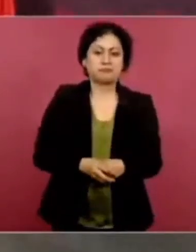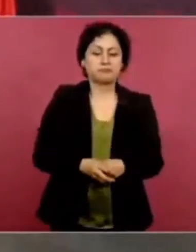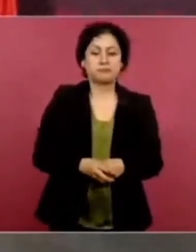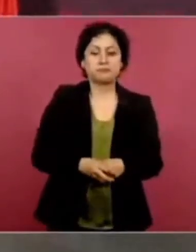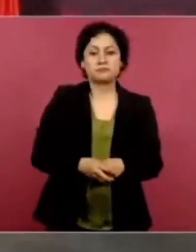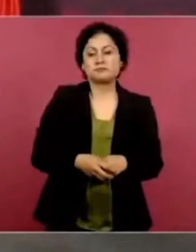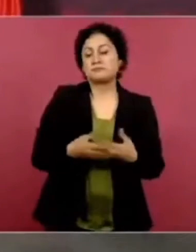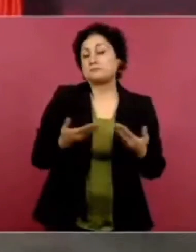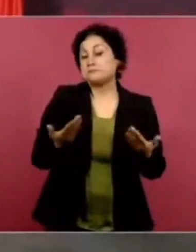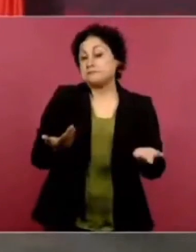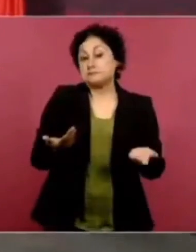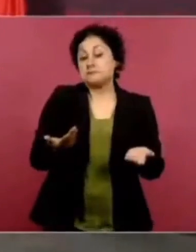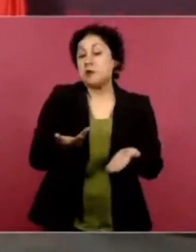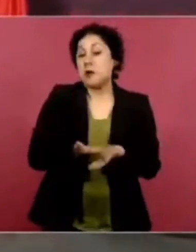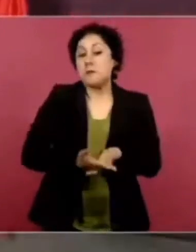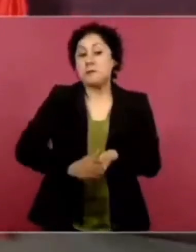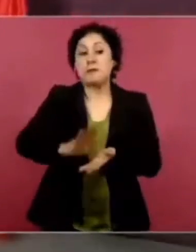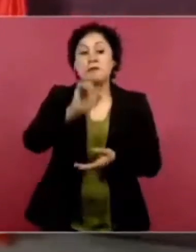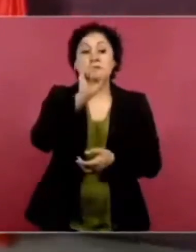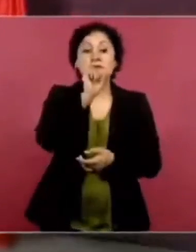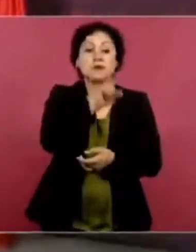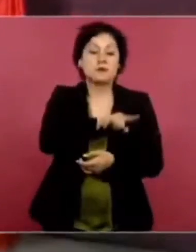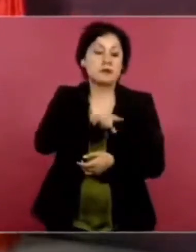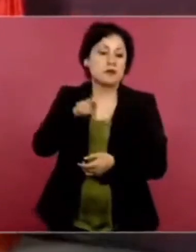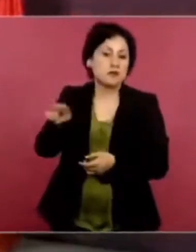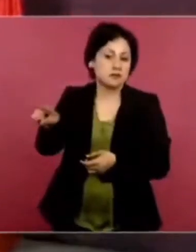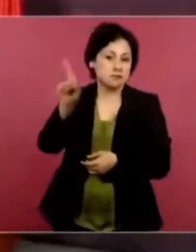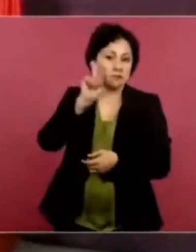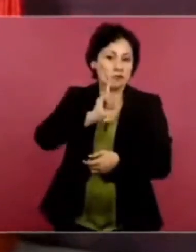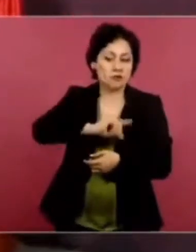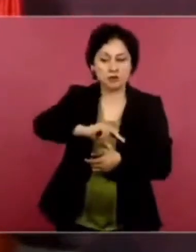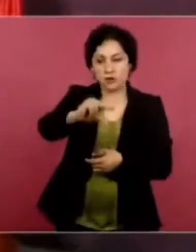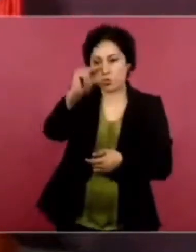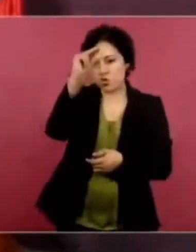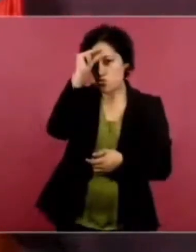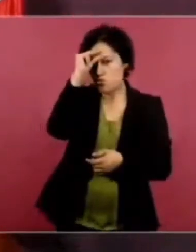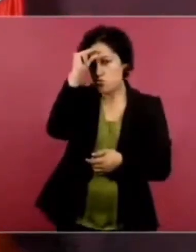Además, es muy inteligente,